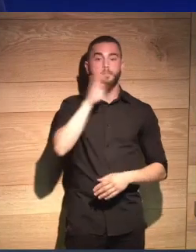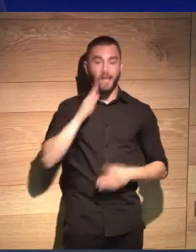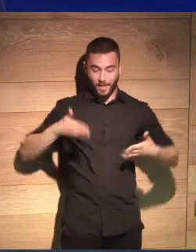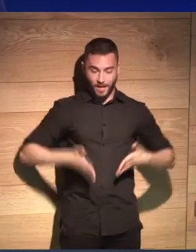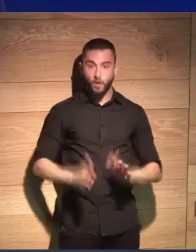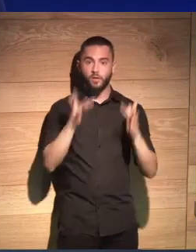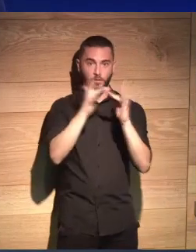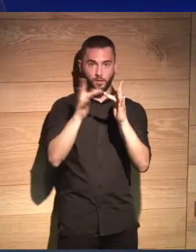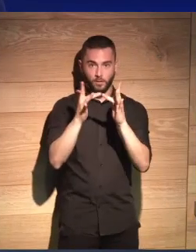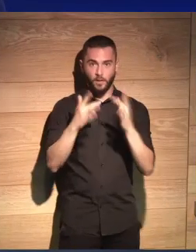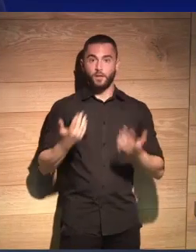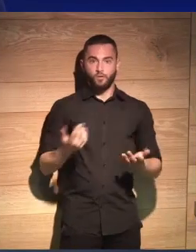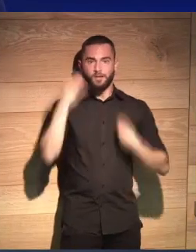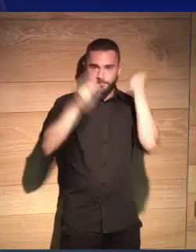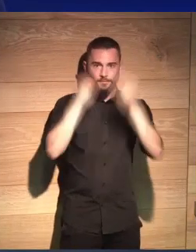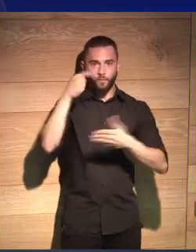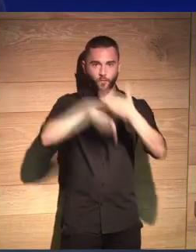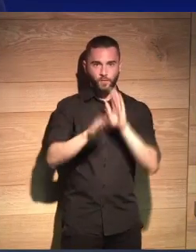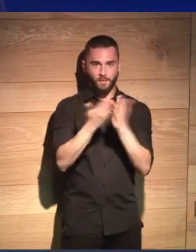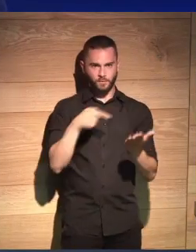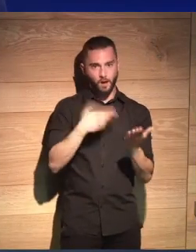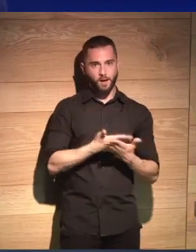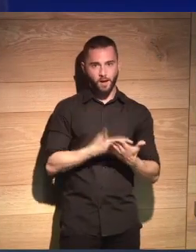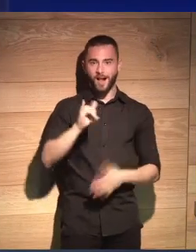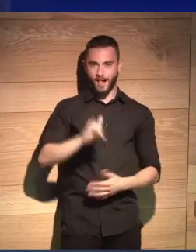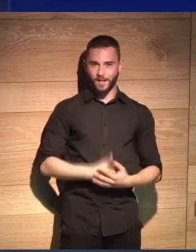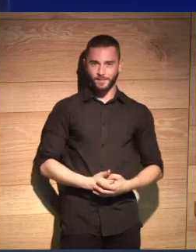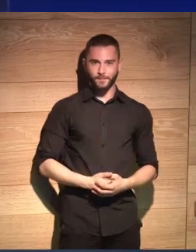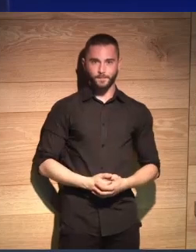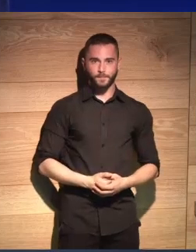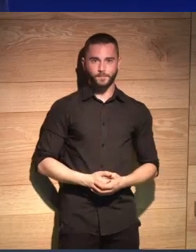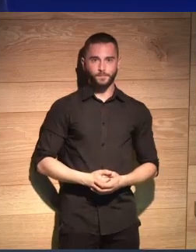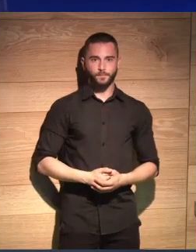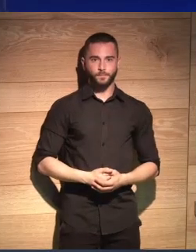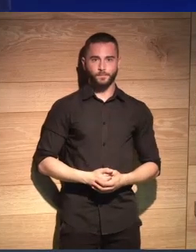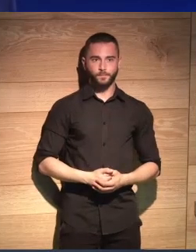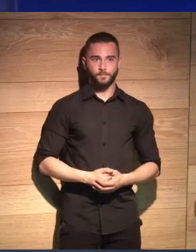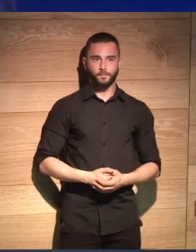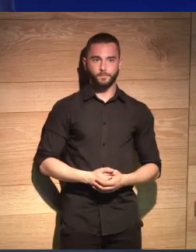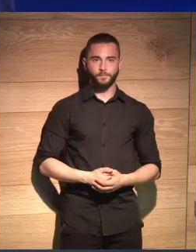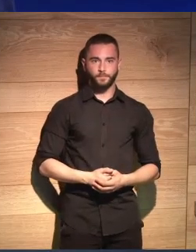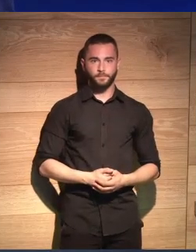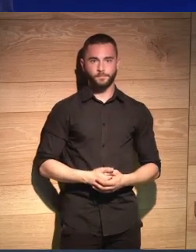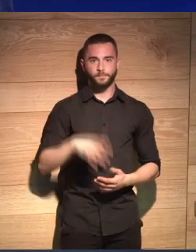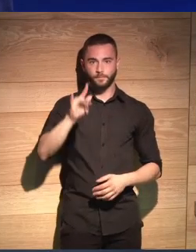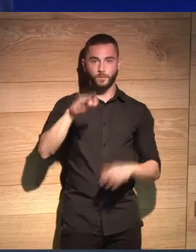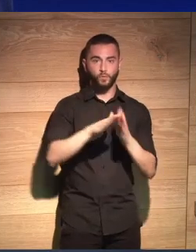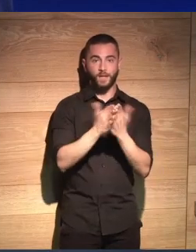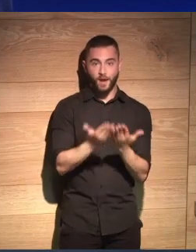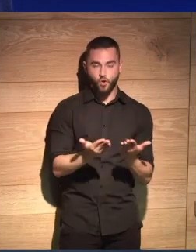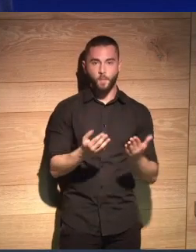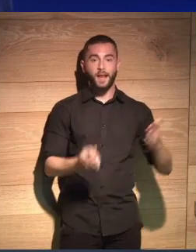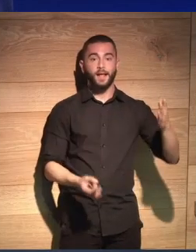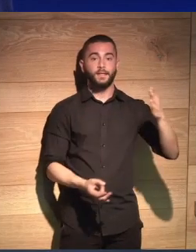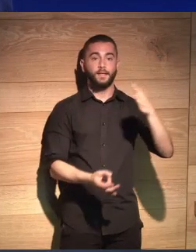muy profunda alrededor de eso en la novela, ¿no? Sí, creo, una novela, entre otras cosas,